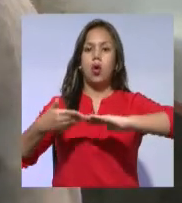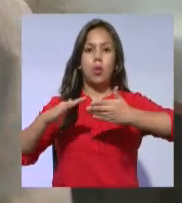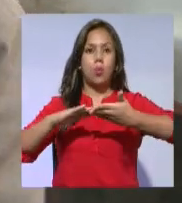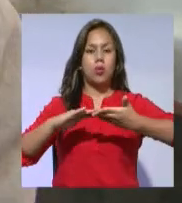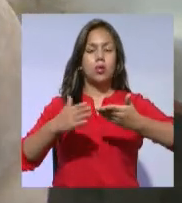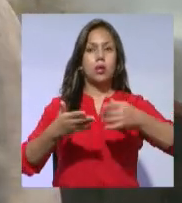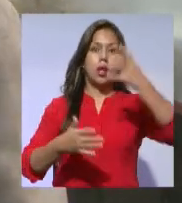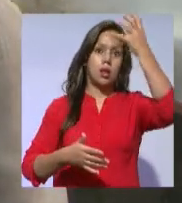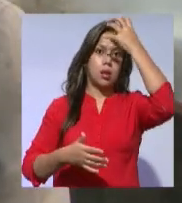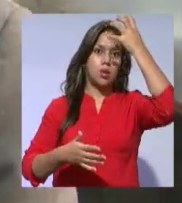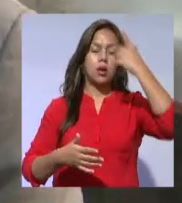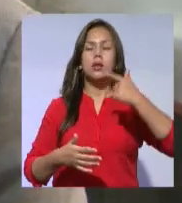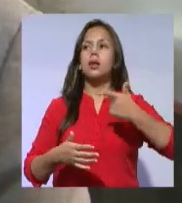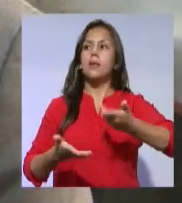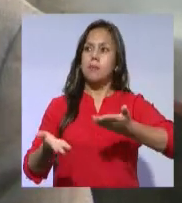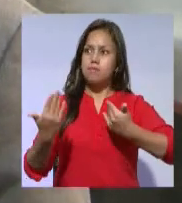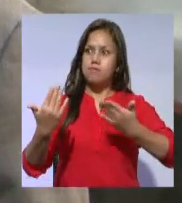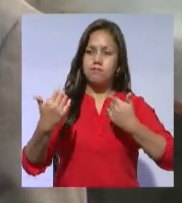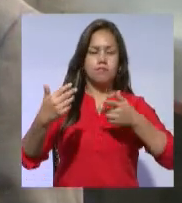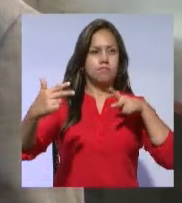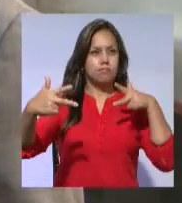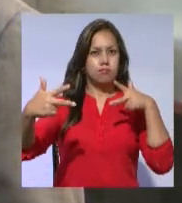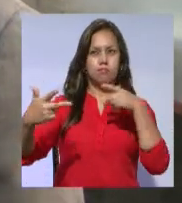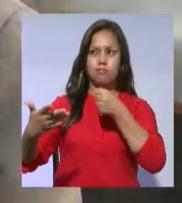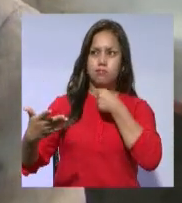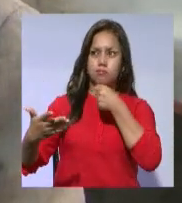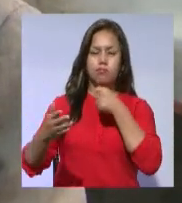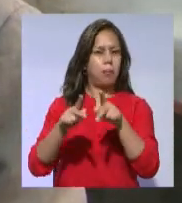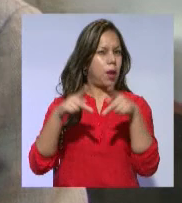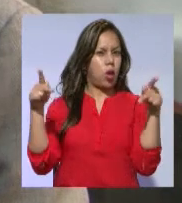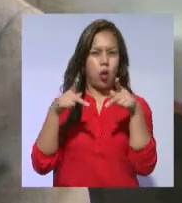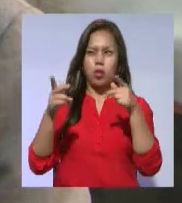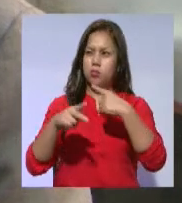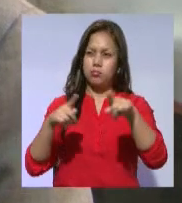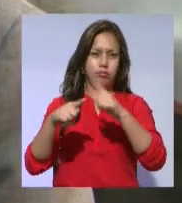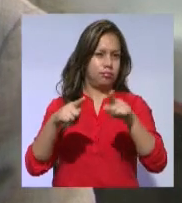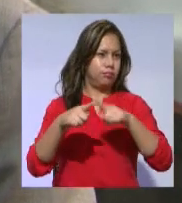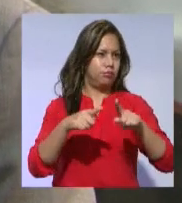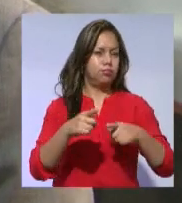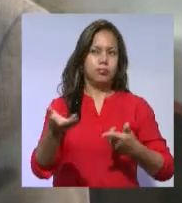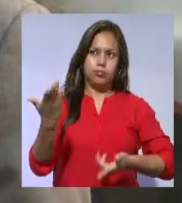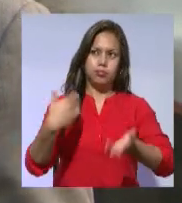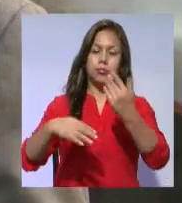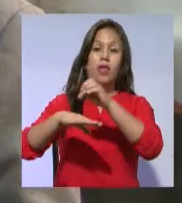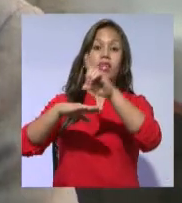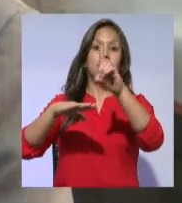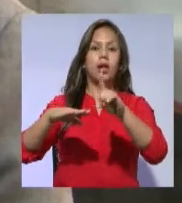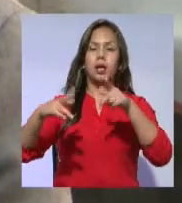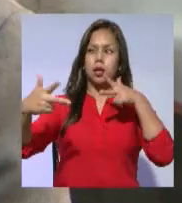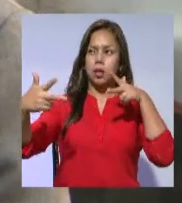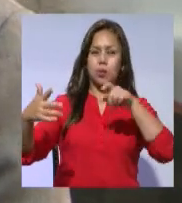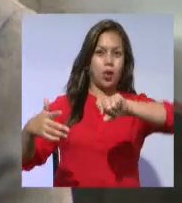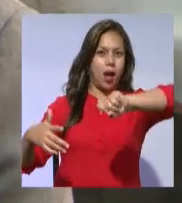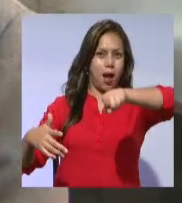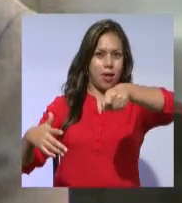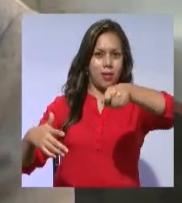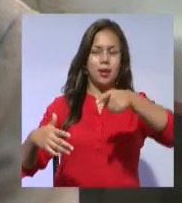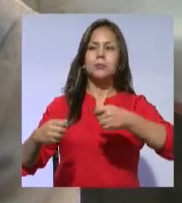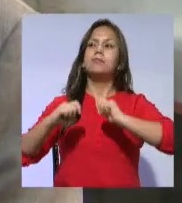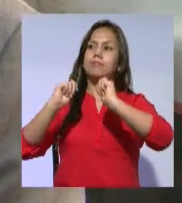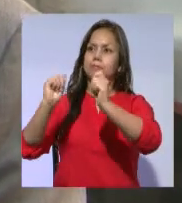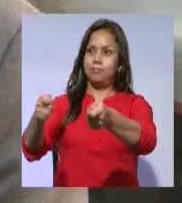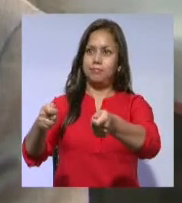prensa escrita televisiva y a los altos dirigentes de los medios de comunicación para hacer la entrega